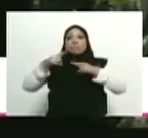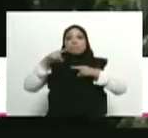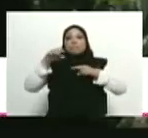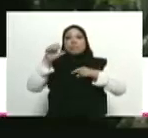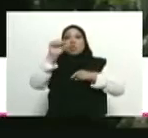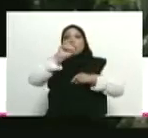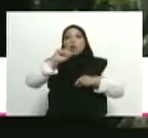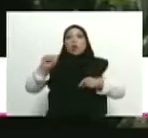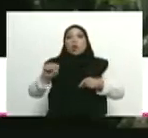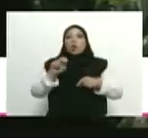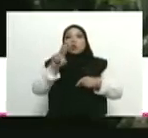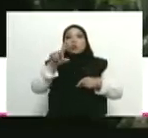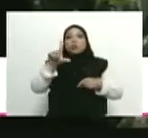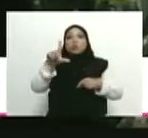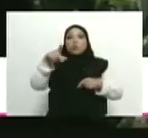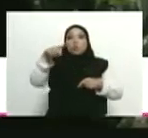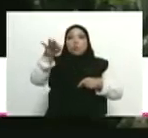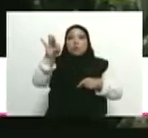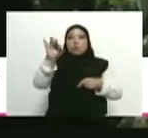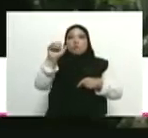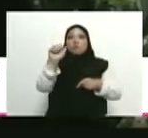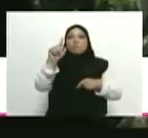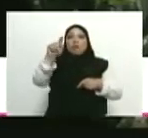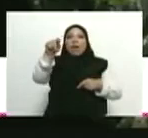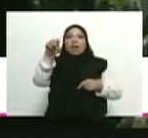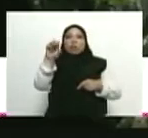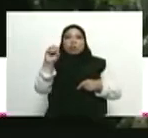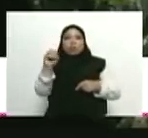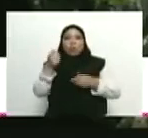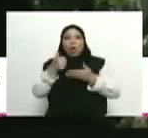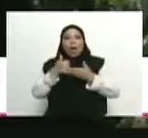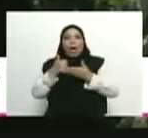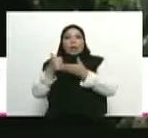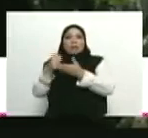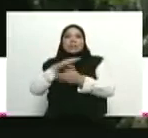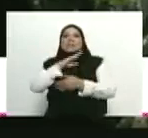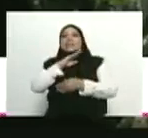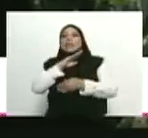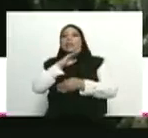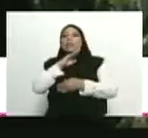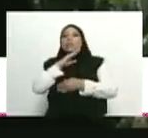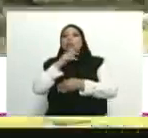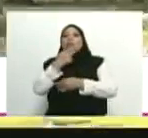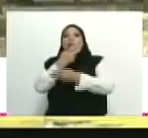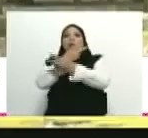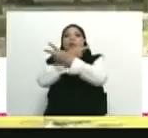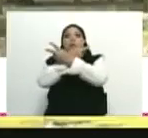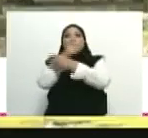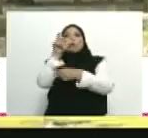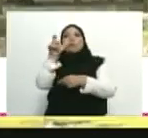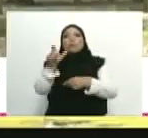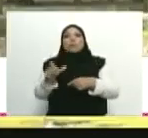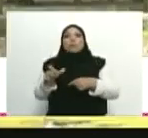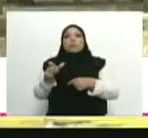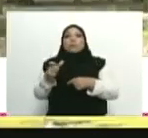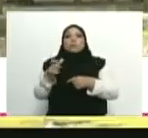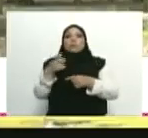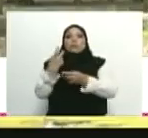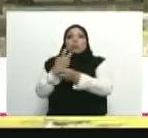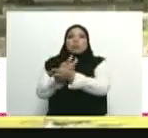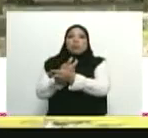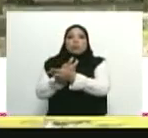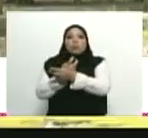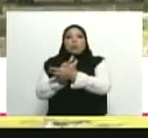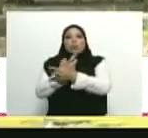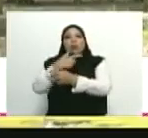que ayuda a todo lo que tiene que ver con las terapias para las personas que tienen osteoartrosis,